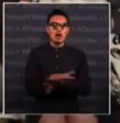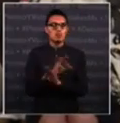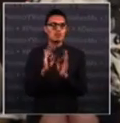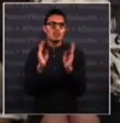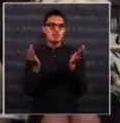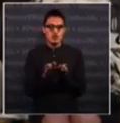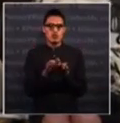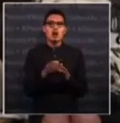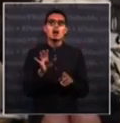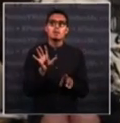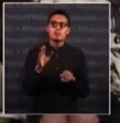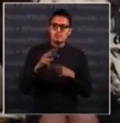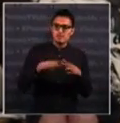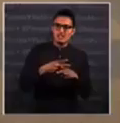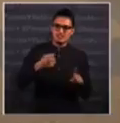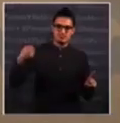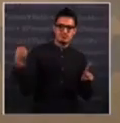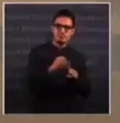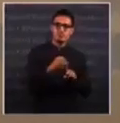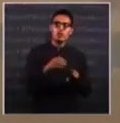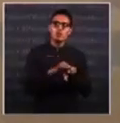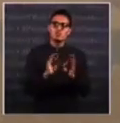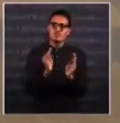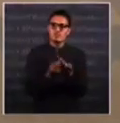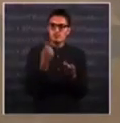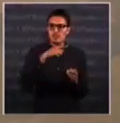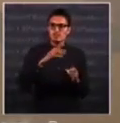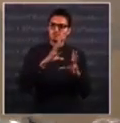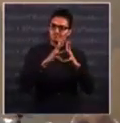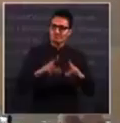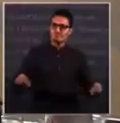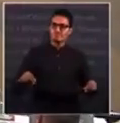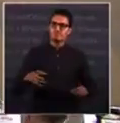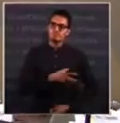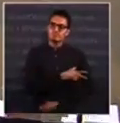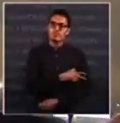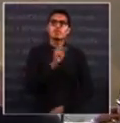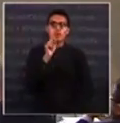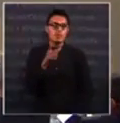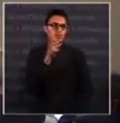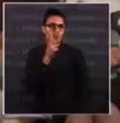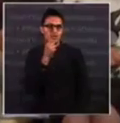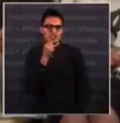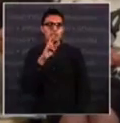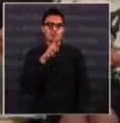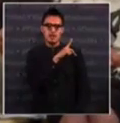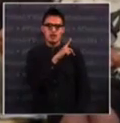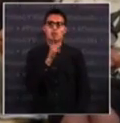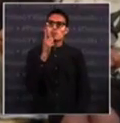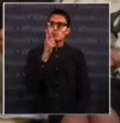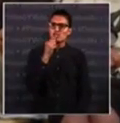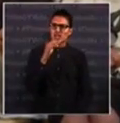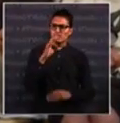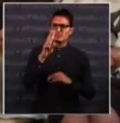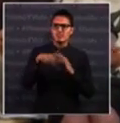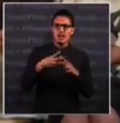a dar un golpe de timón. Vamos, por supuesto, a generar una policía más eficiente, policía de gestión. Vamos